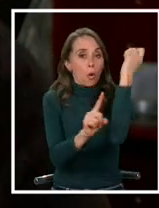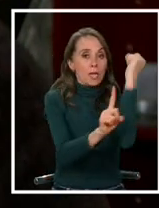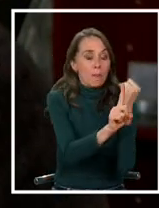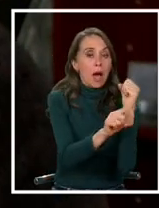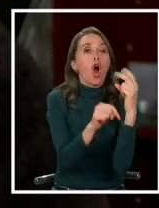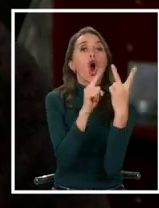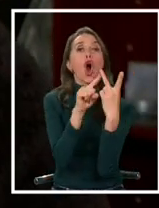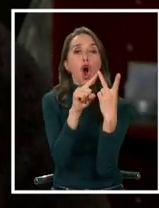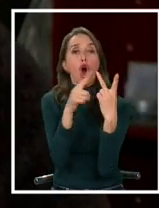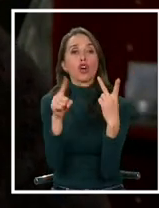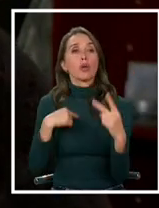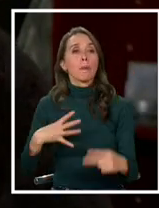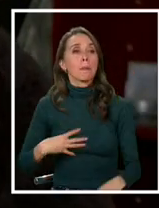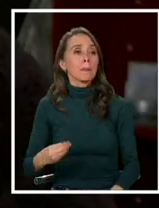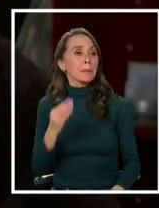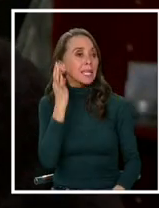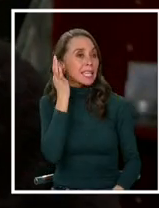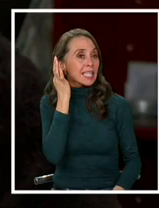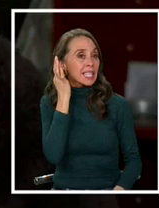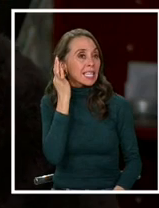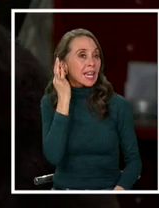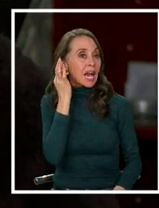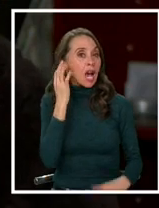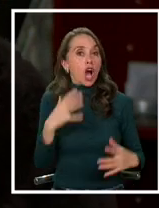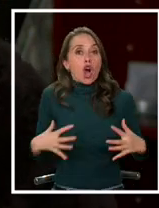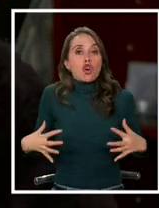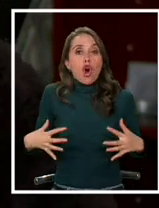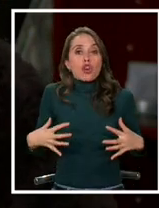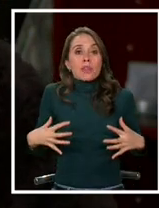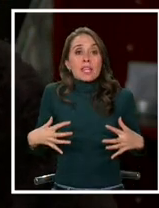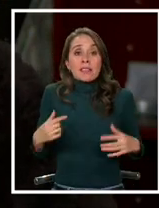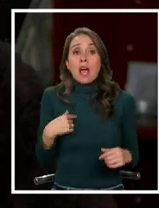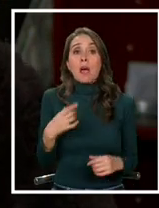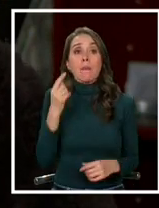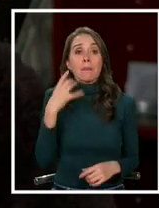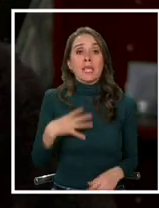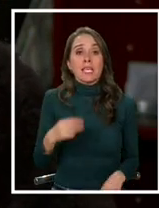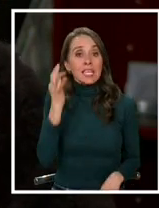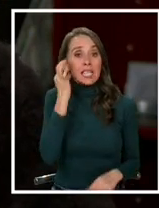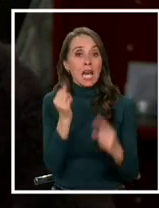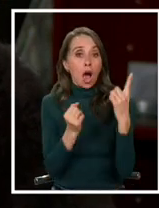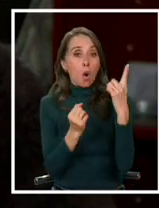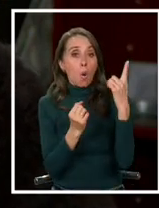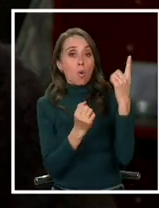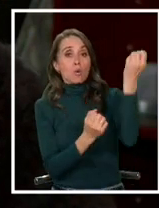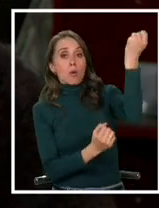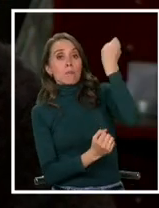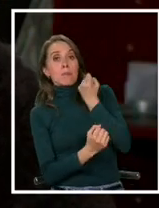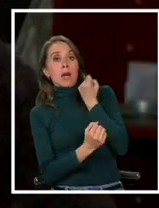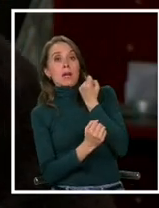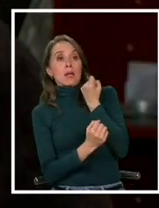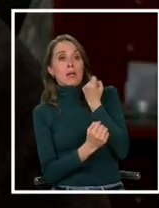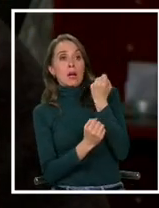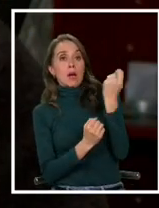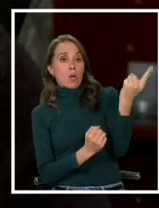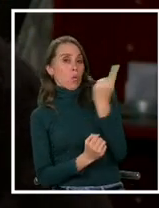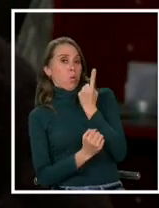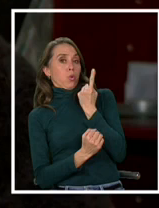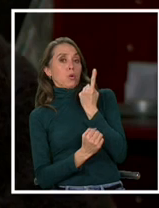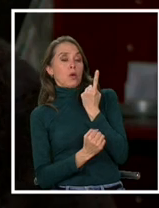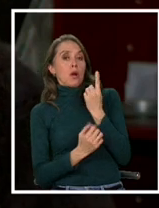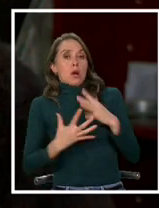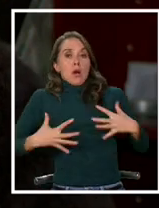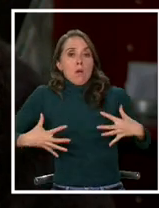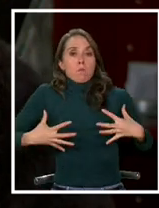como dice mi hija era Era gordita mi hija entonces para una sola persona es